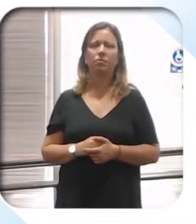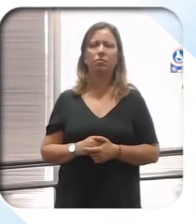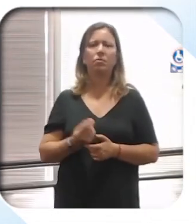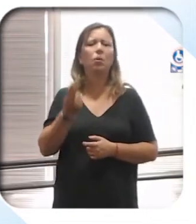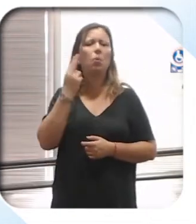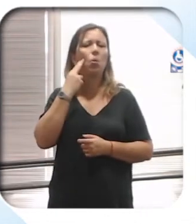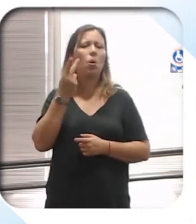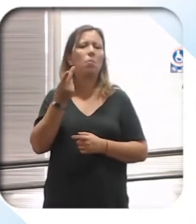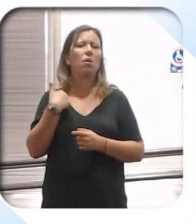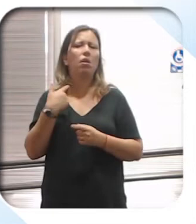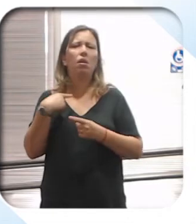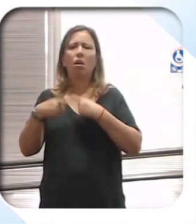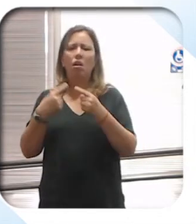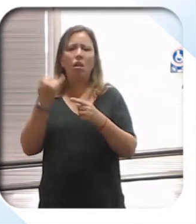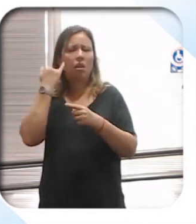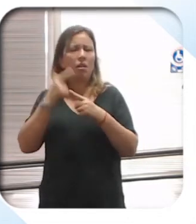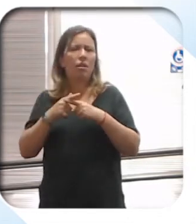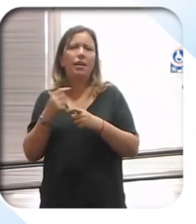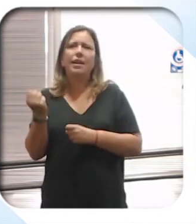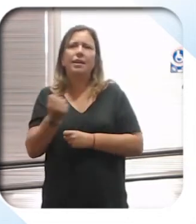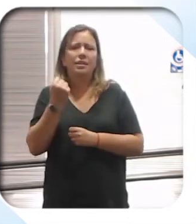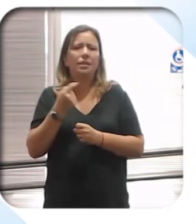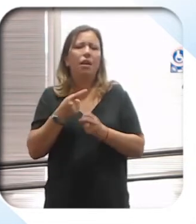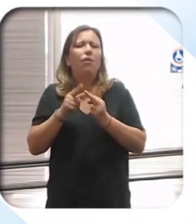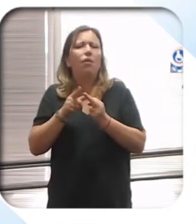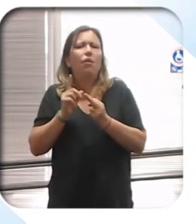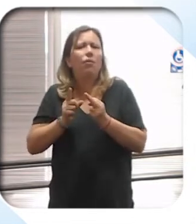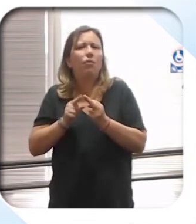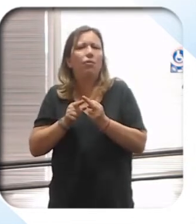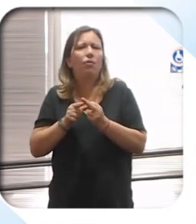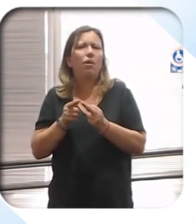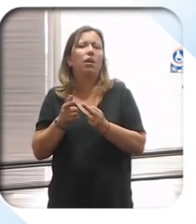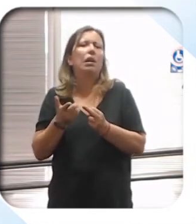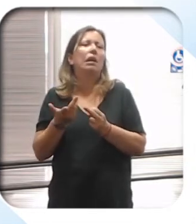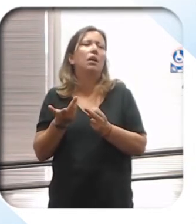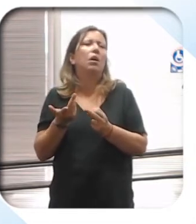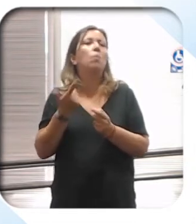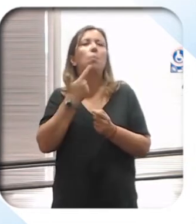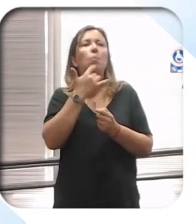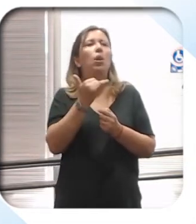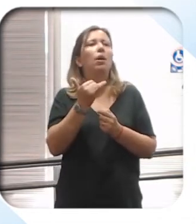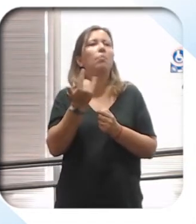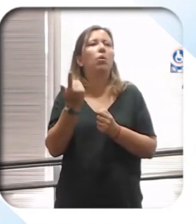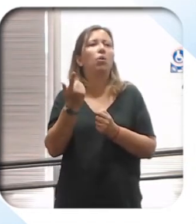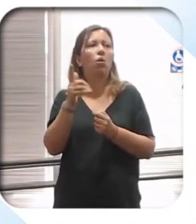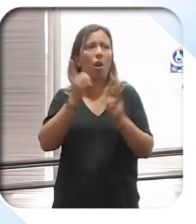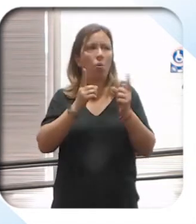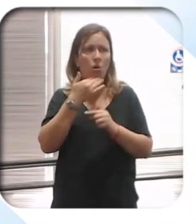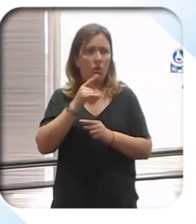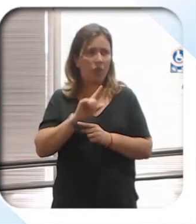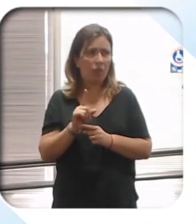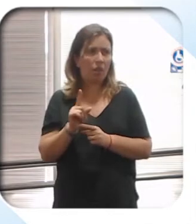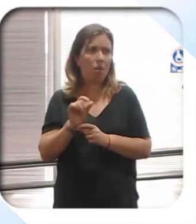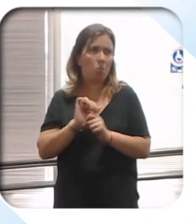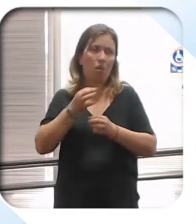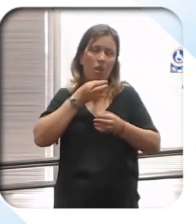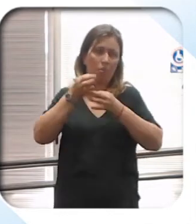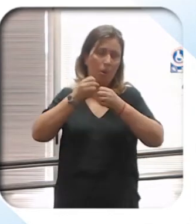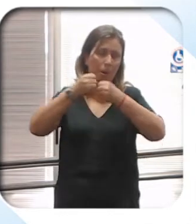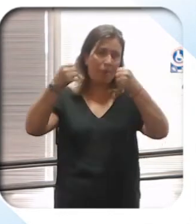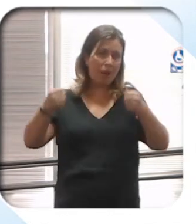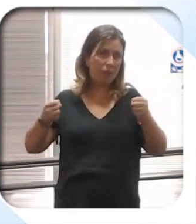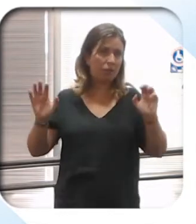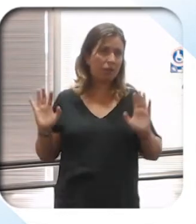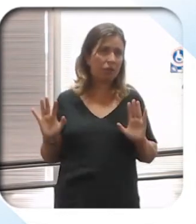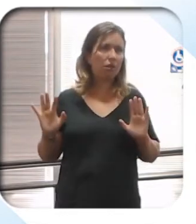Disfunción eréctil de mantenimiento fundamentalmente. ¿Se entiende? Si alguien no me entiende, explico un poco.